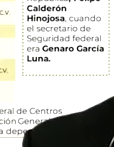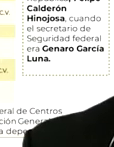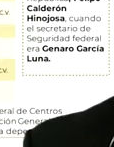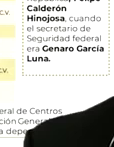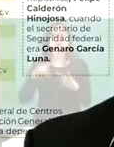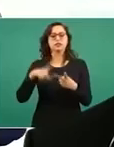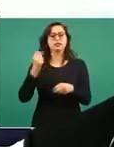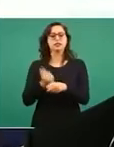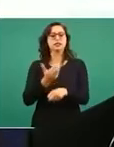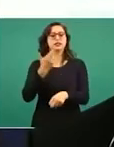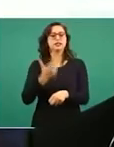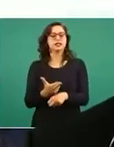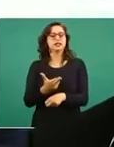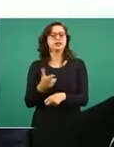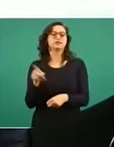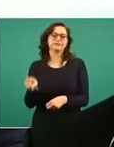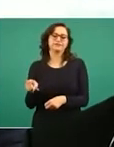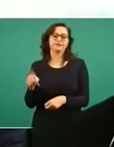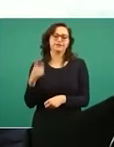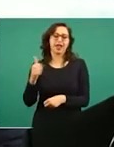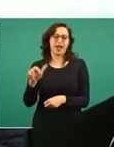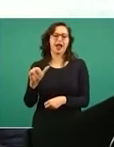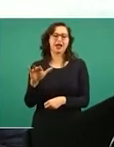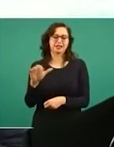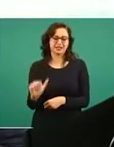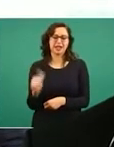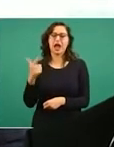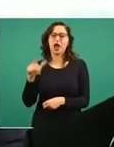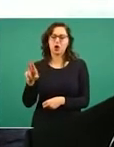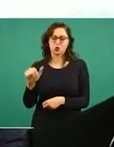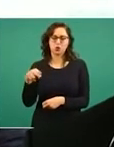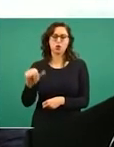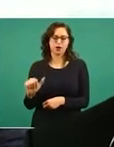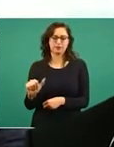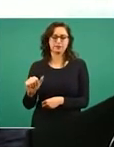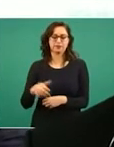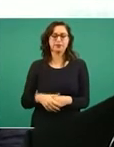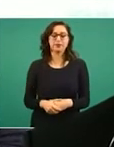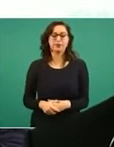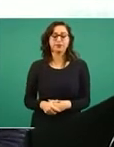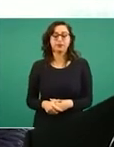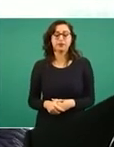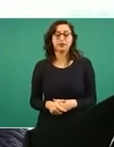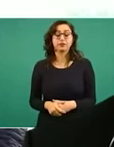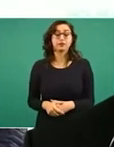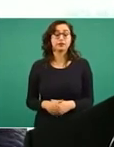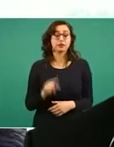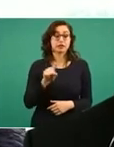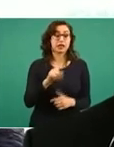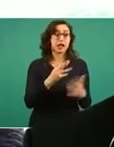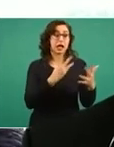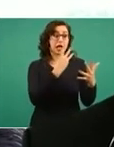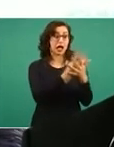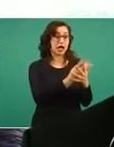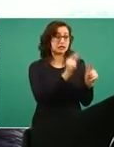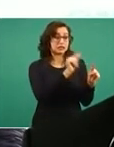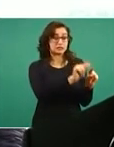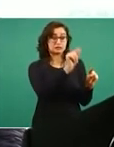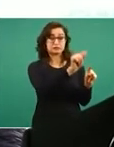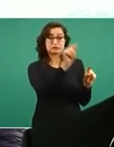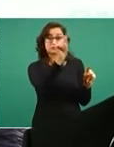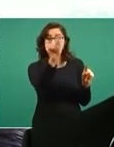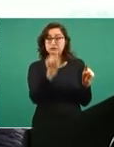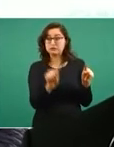36 por ciento del pago total pero todavía hay un monto pendiente del orden de los 190.000 millones de pesos que